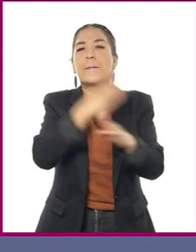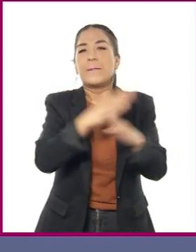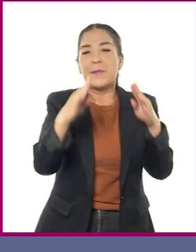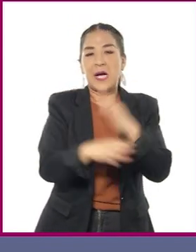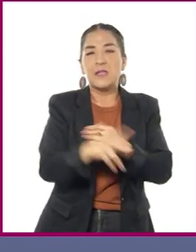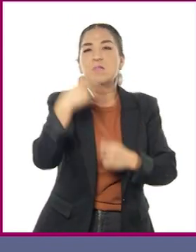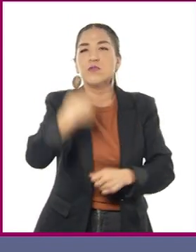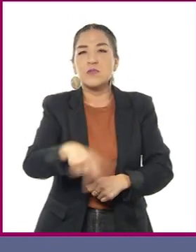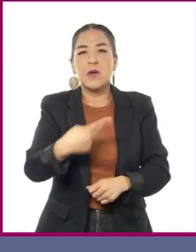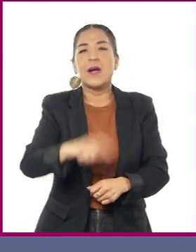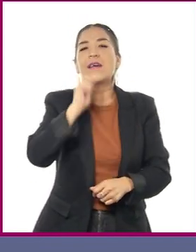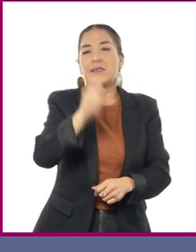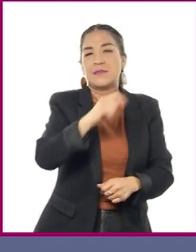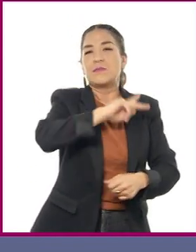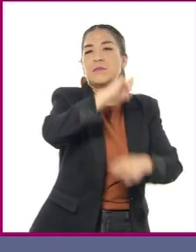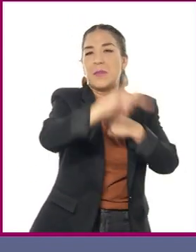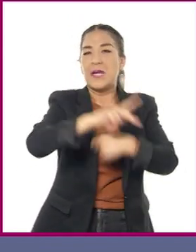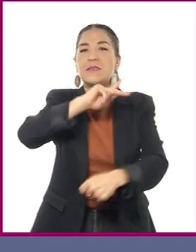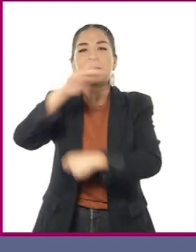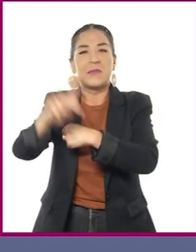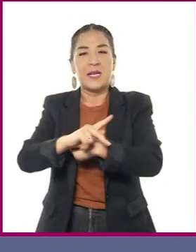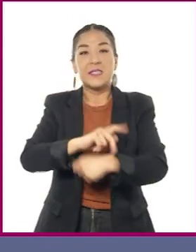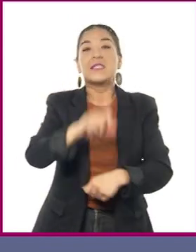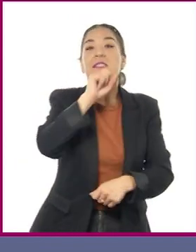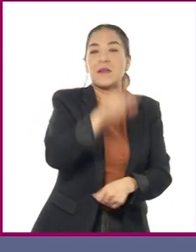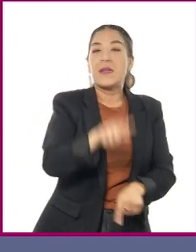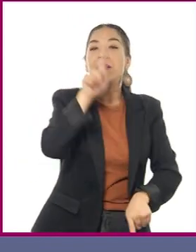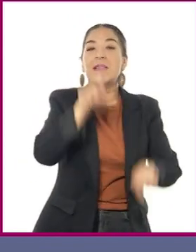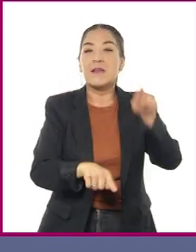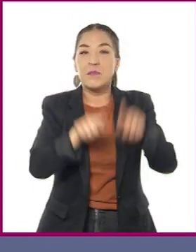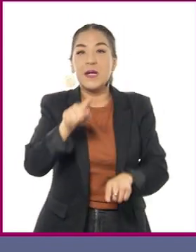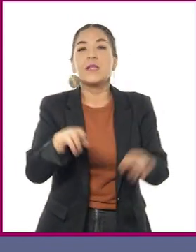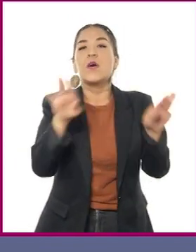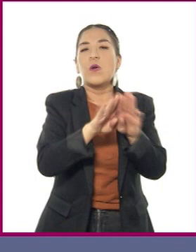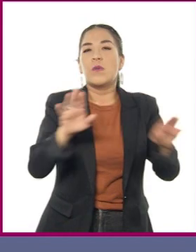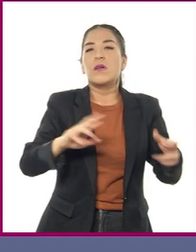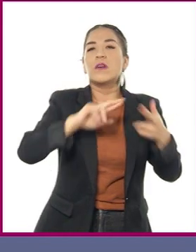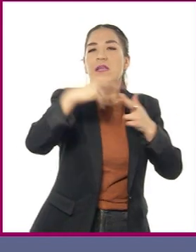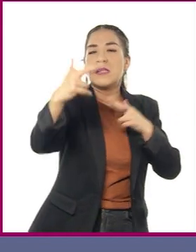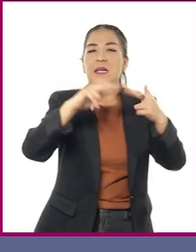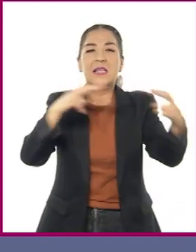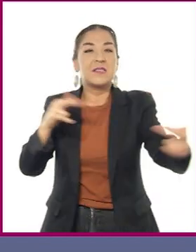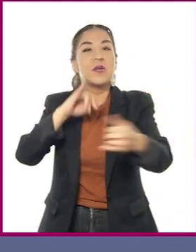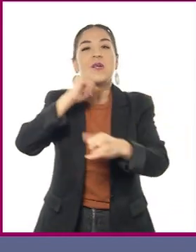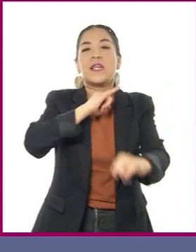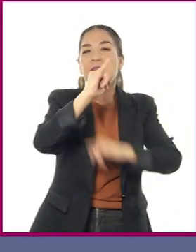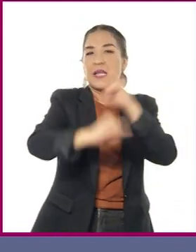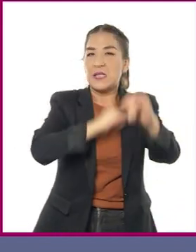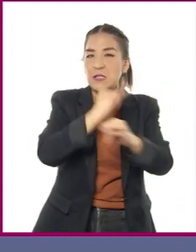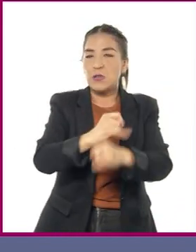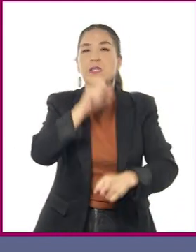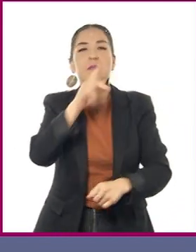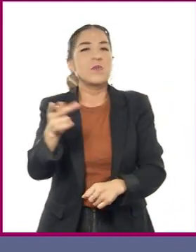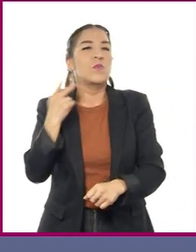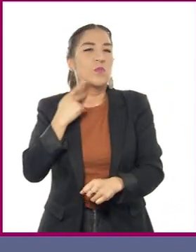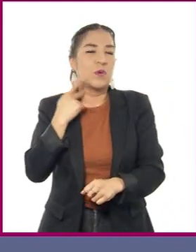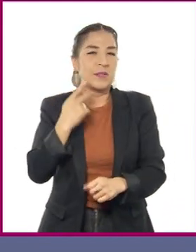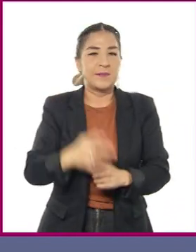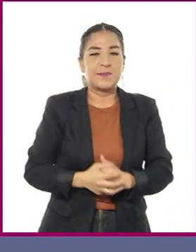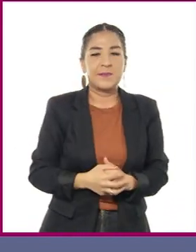propios de cada país, y que dependerán de las relaciones internacionales y políticas entre